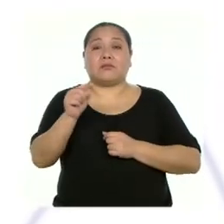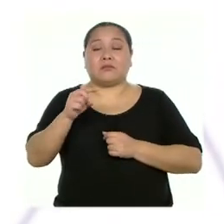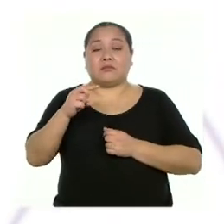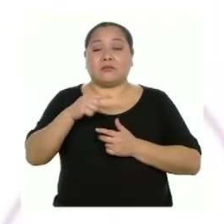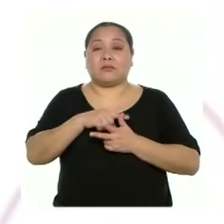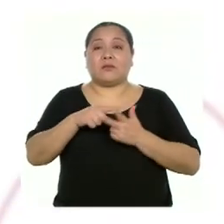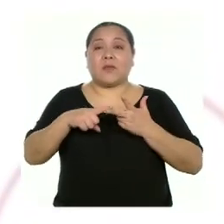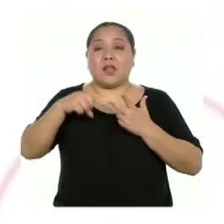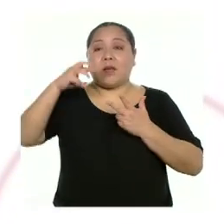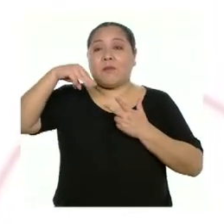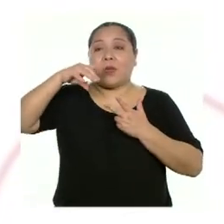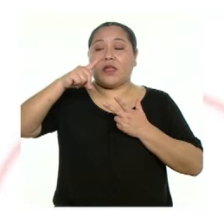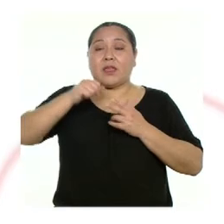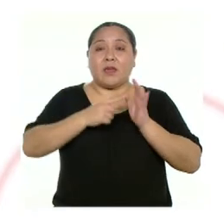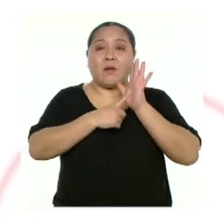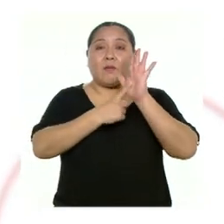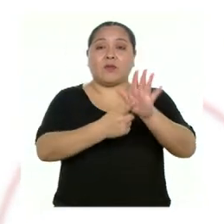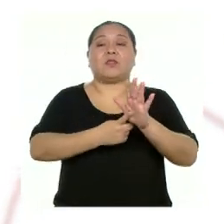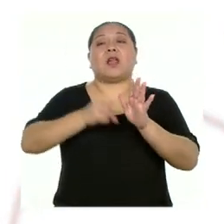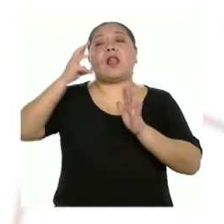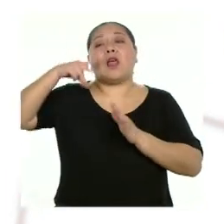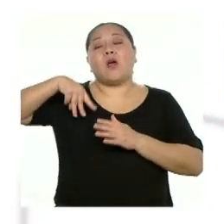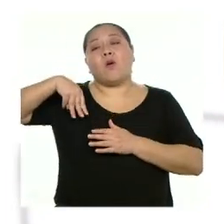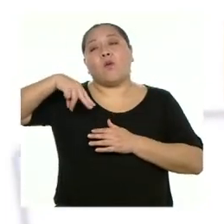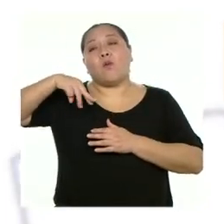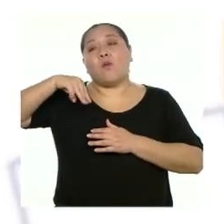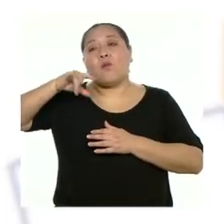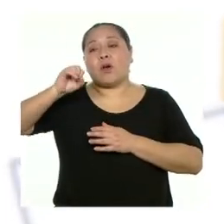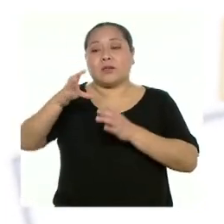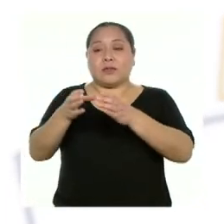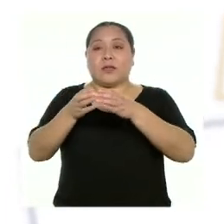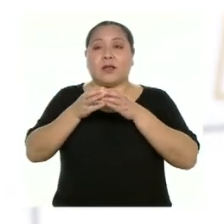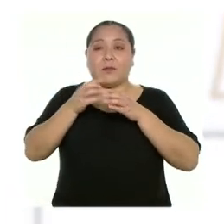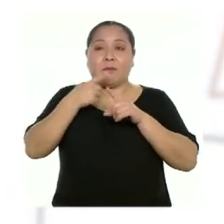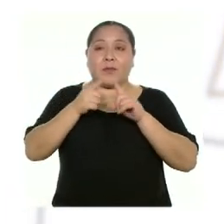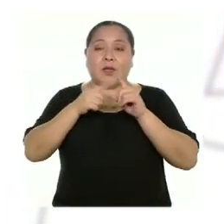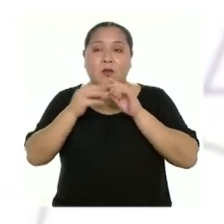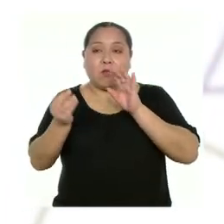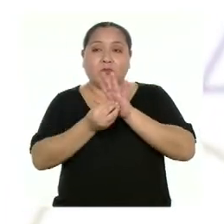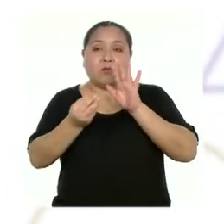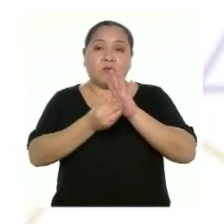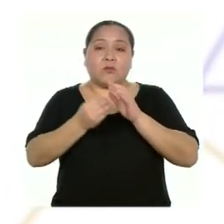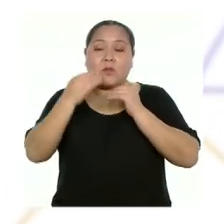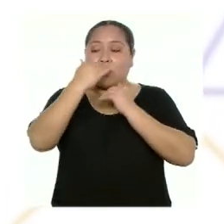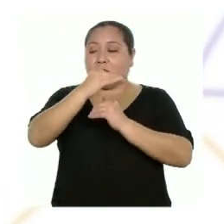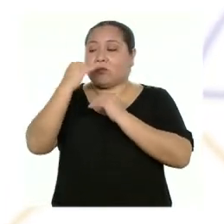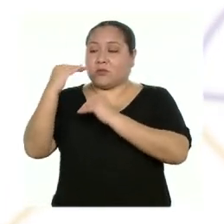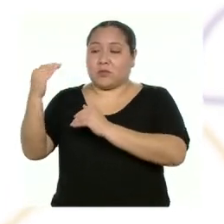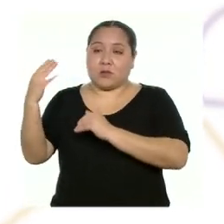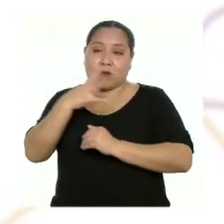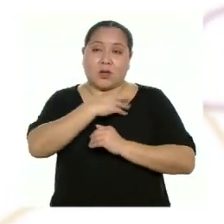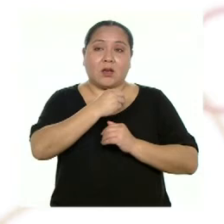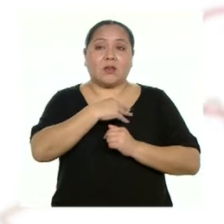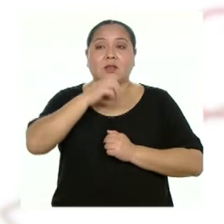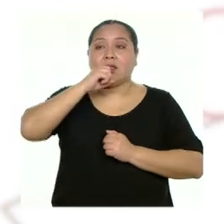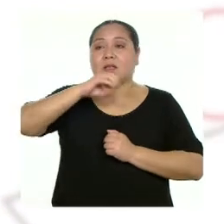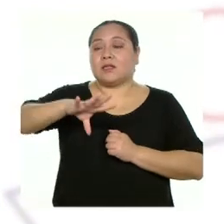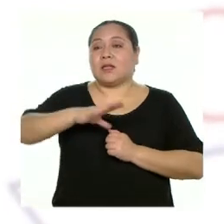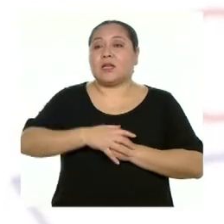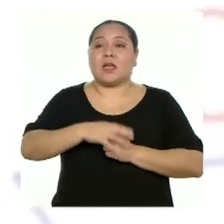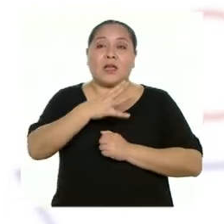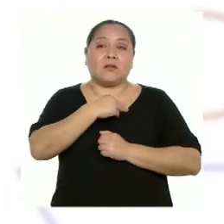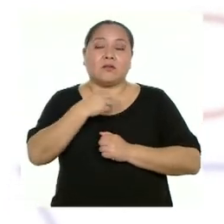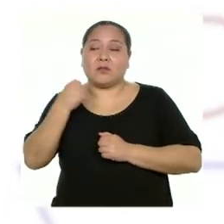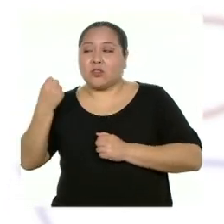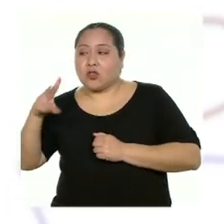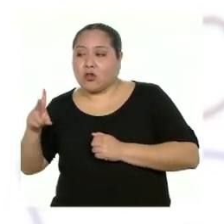a describir bastante bien a la muestra, pero tal vez la deberíamos complementar con el rango de edades, es decir, mencionar que las edades van